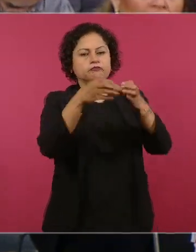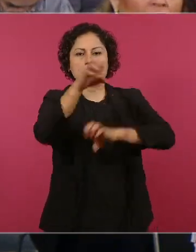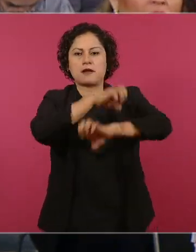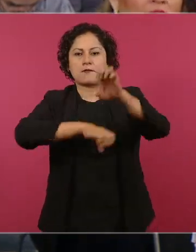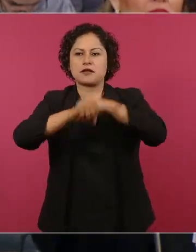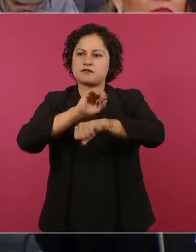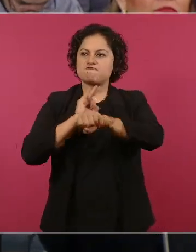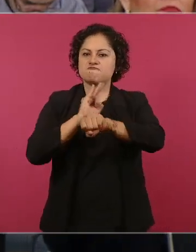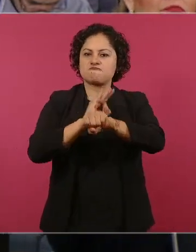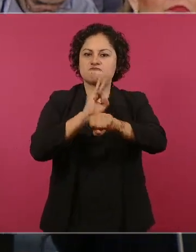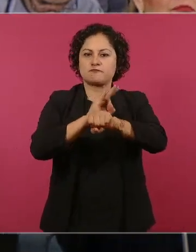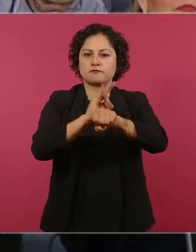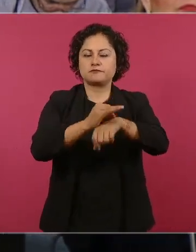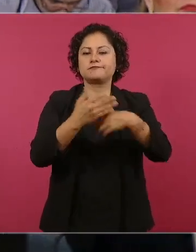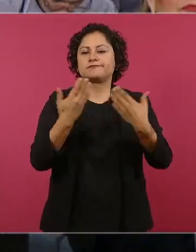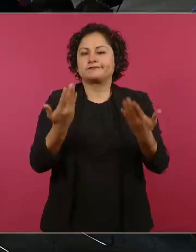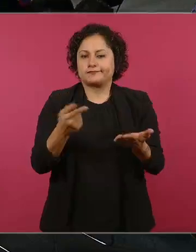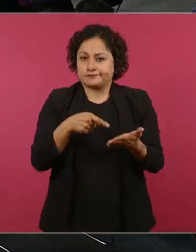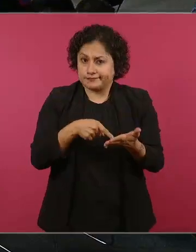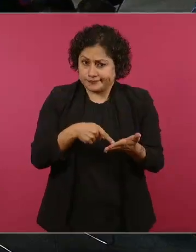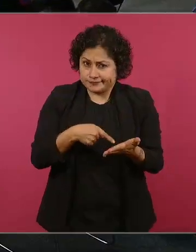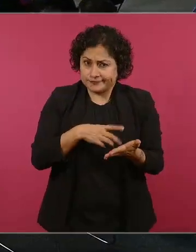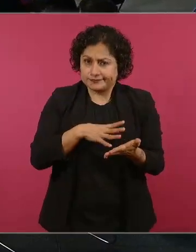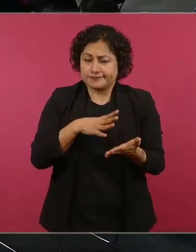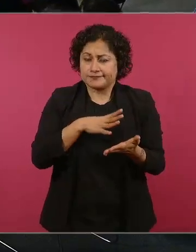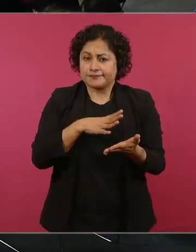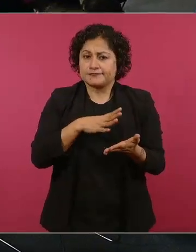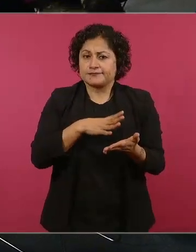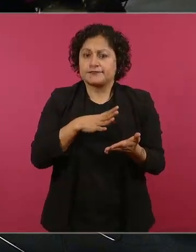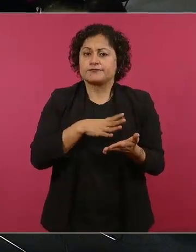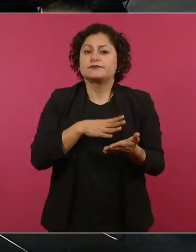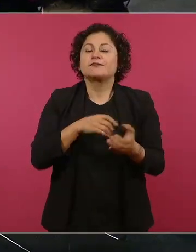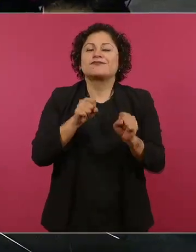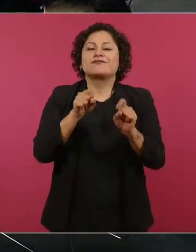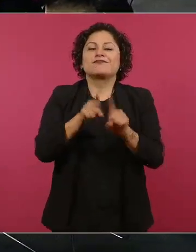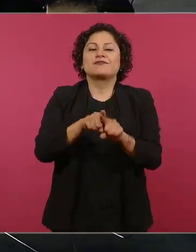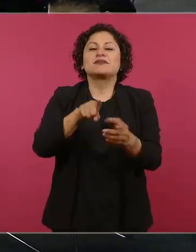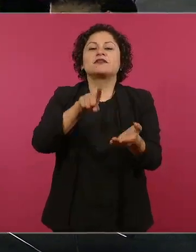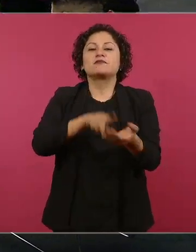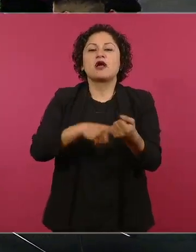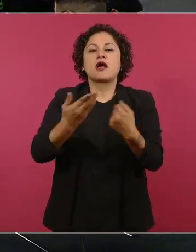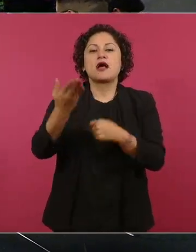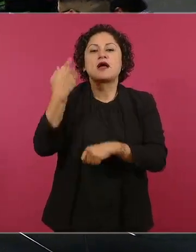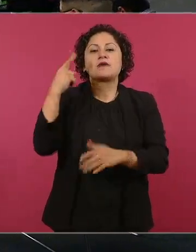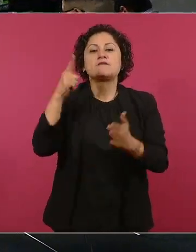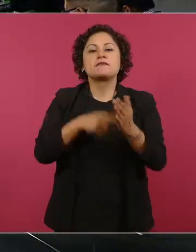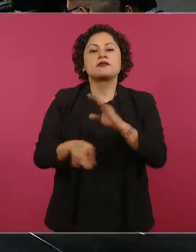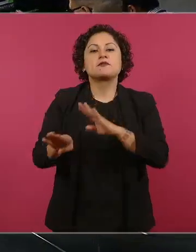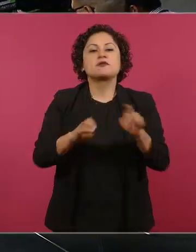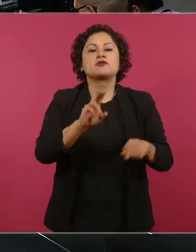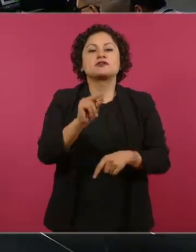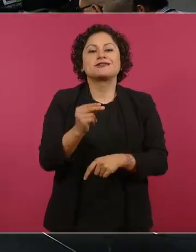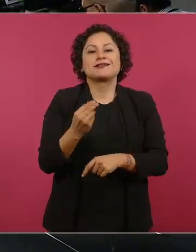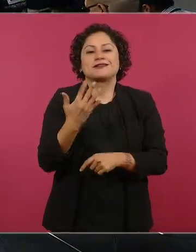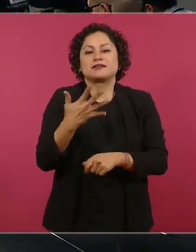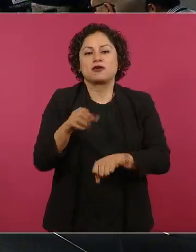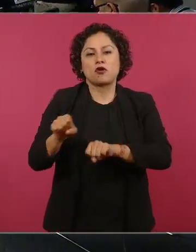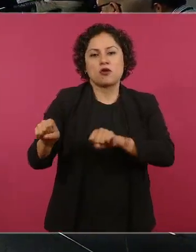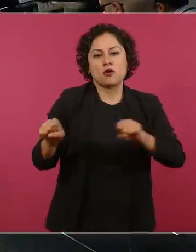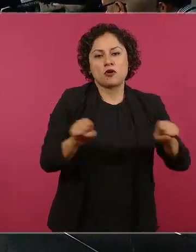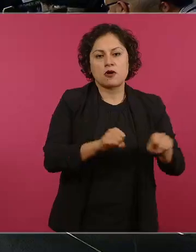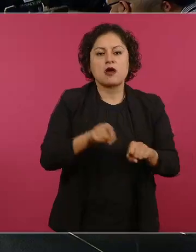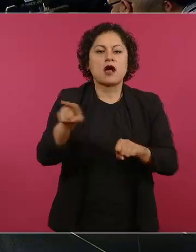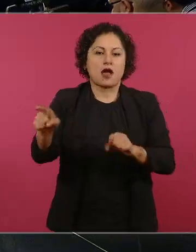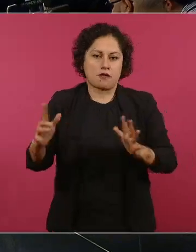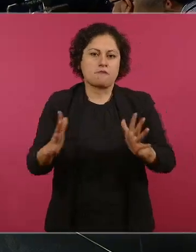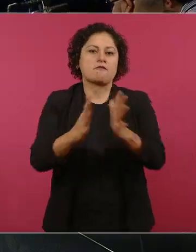en el momento del sismo de 1985, pues participó en la política pública de reconstrucción,